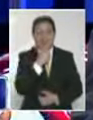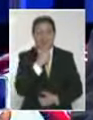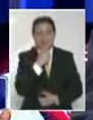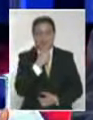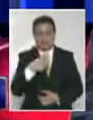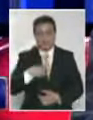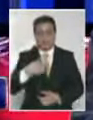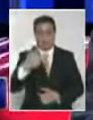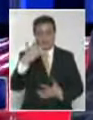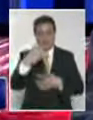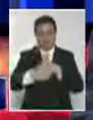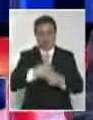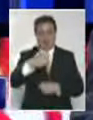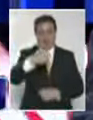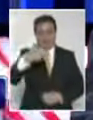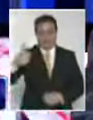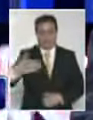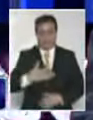el 91.